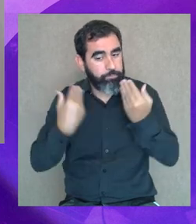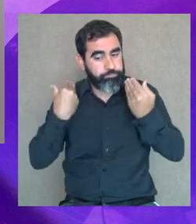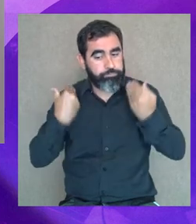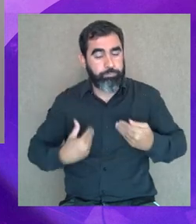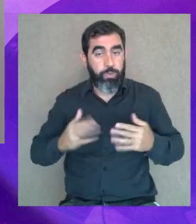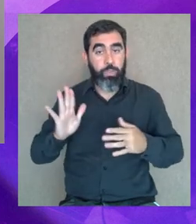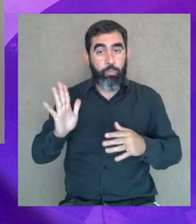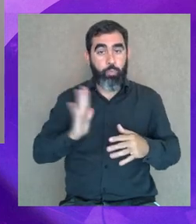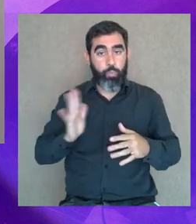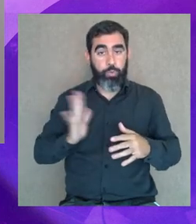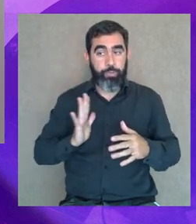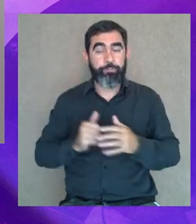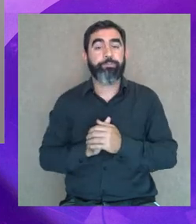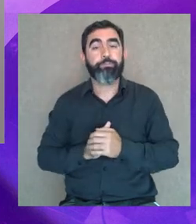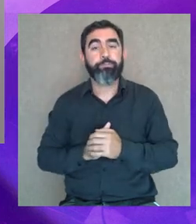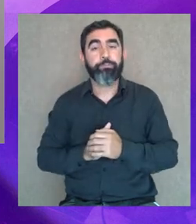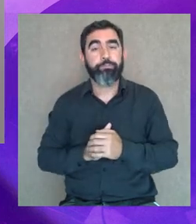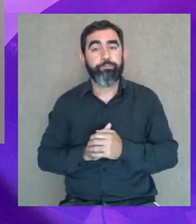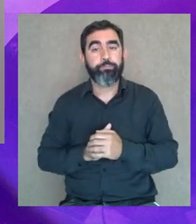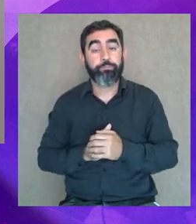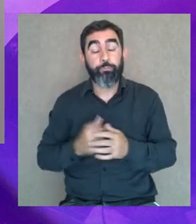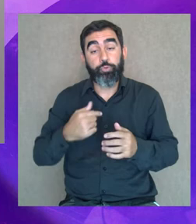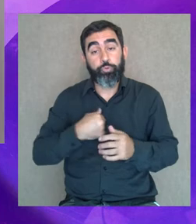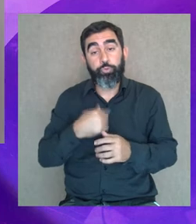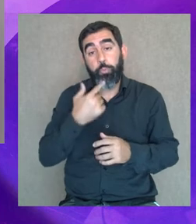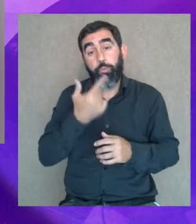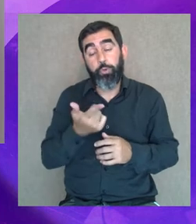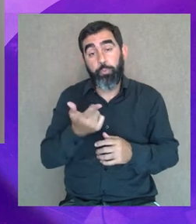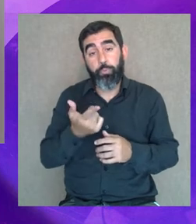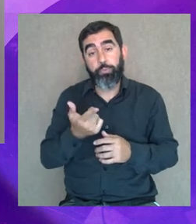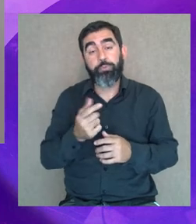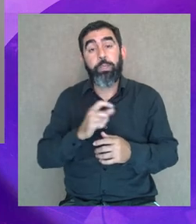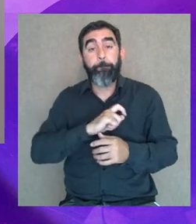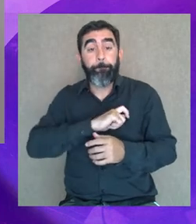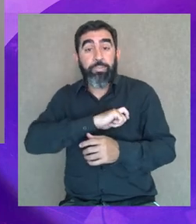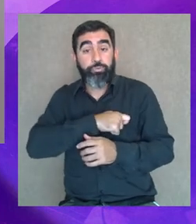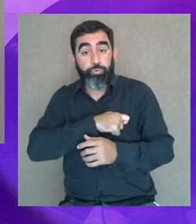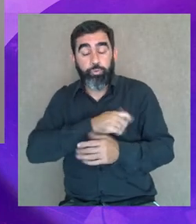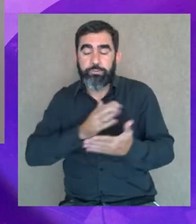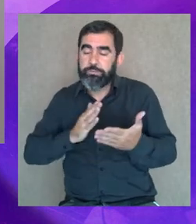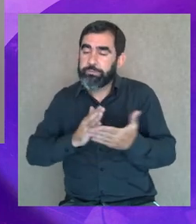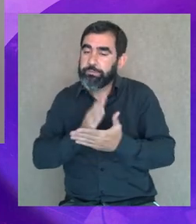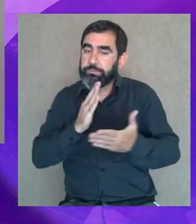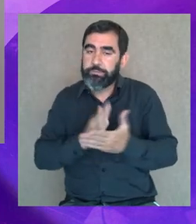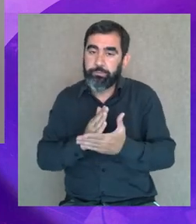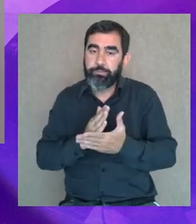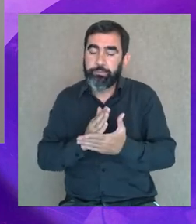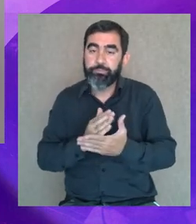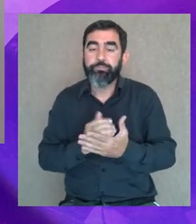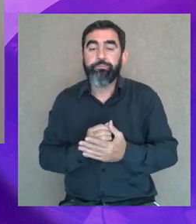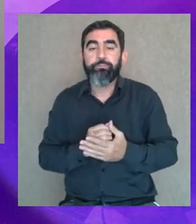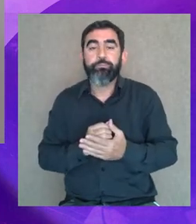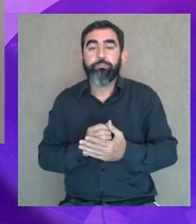posición de la mujer este y en mi caso desde la inspección siempre este se